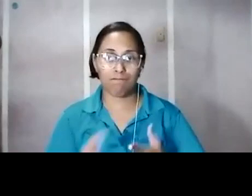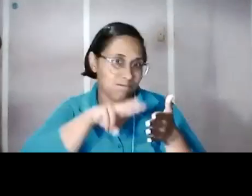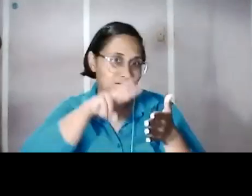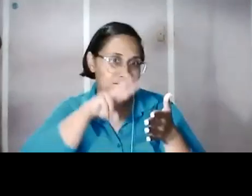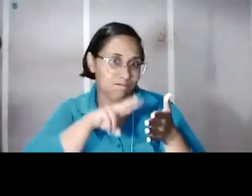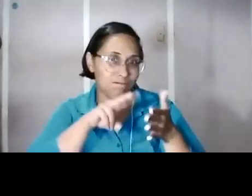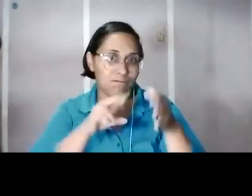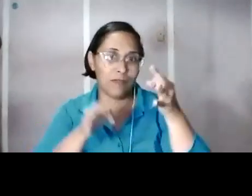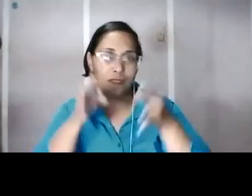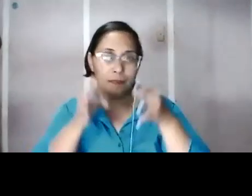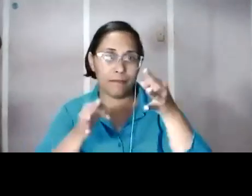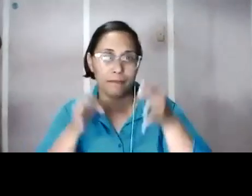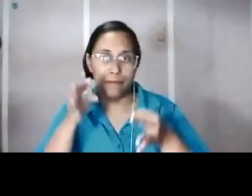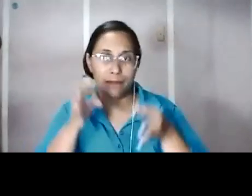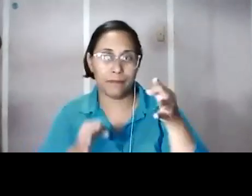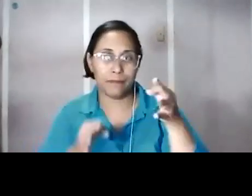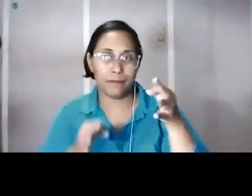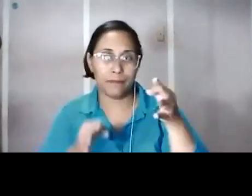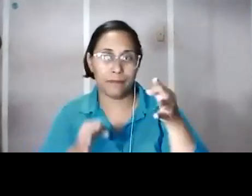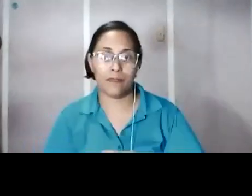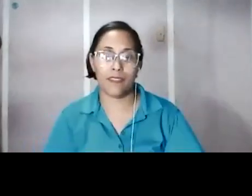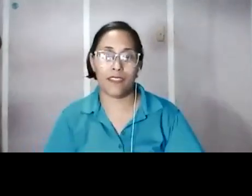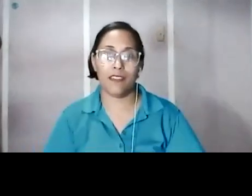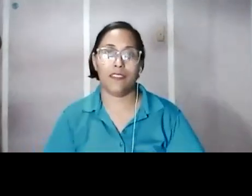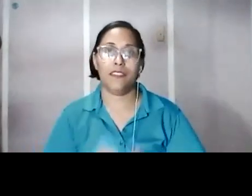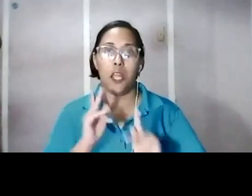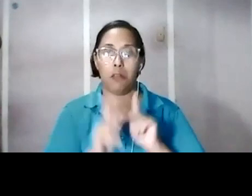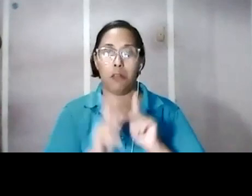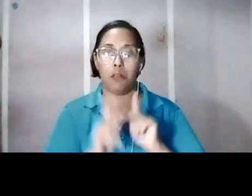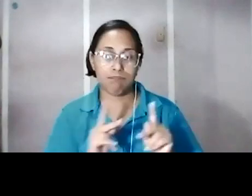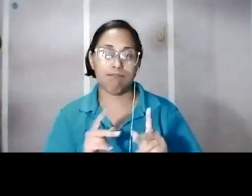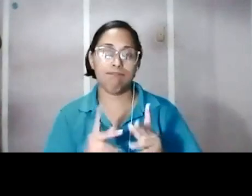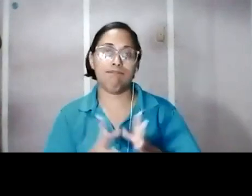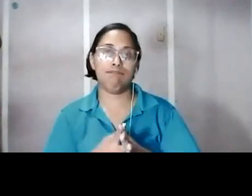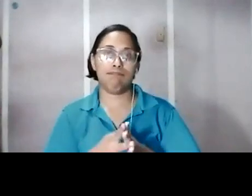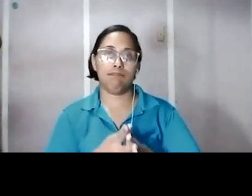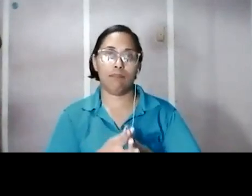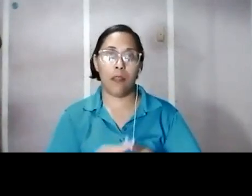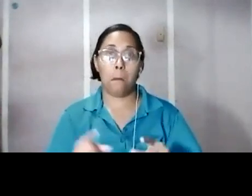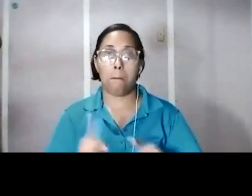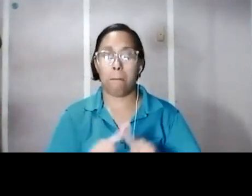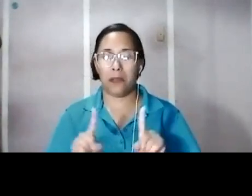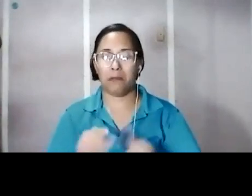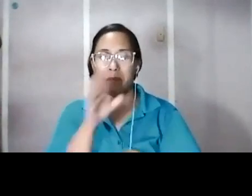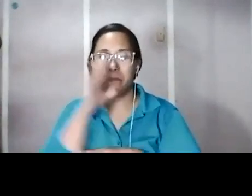juicios de la audiencia de lo criminal, pero todavía